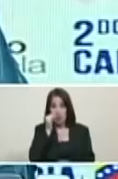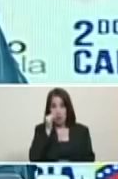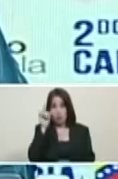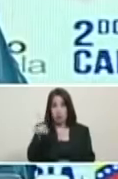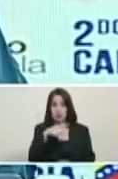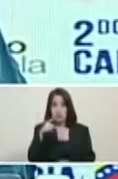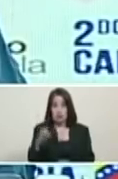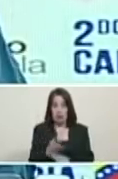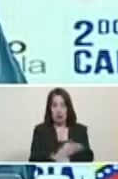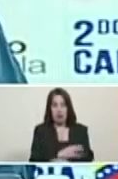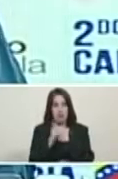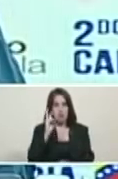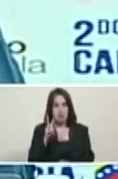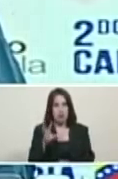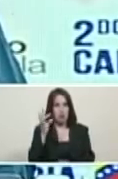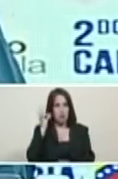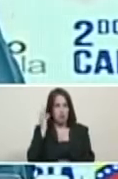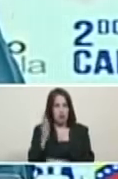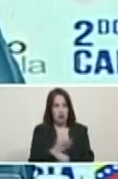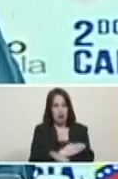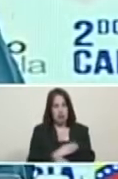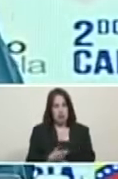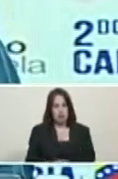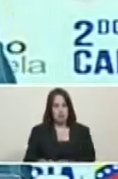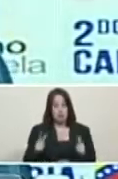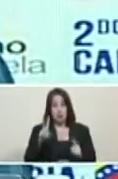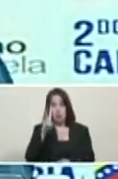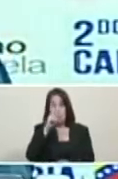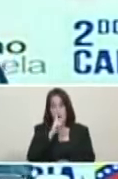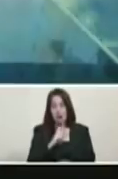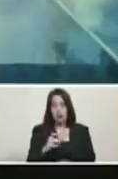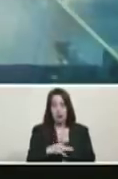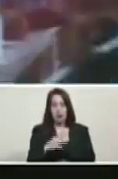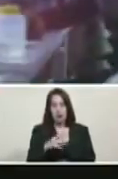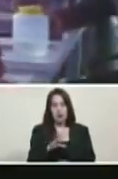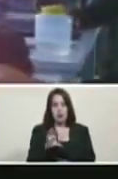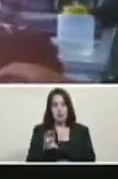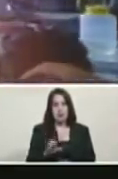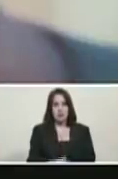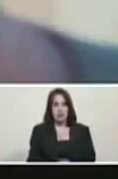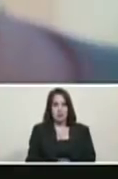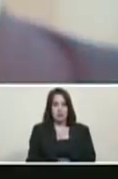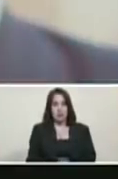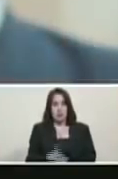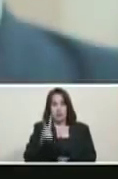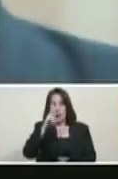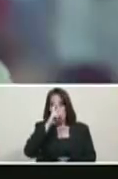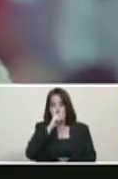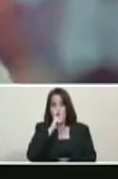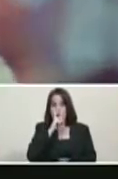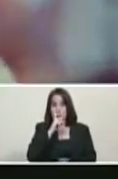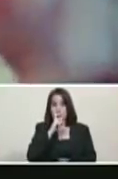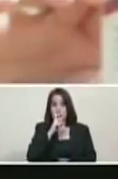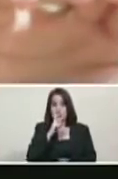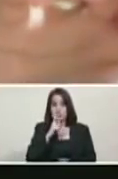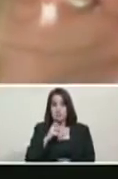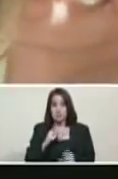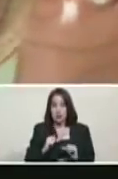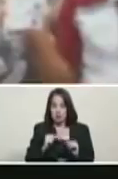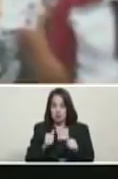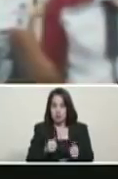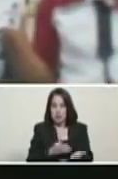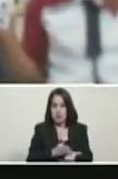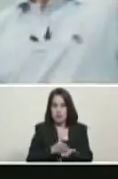Antes de ver a Yosmari, video, adelante. 2 años del carnet de la patria. A 2 años de la puesta en marcha